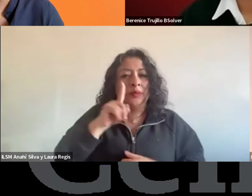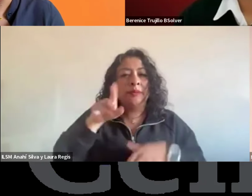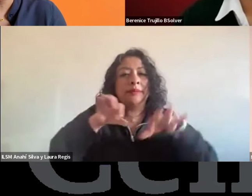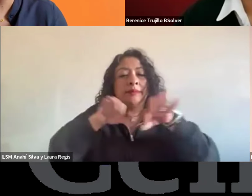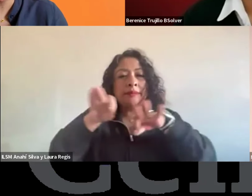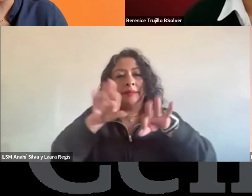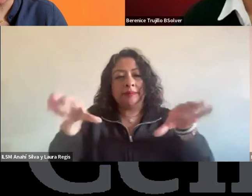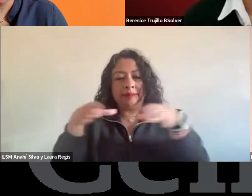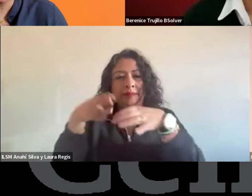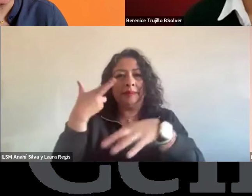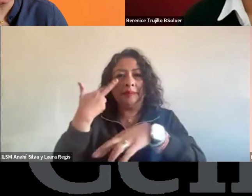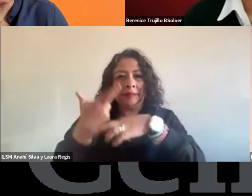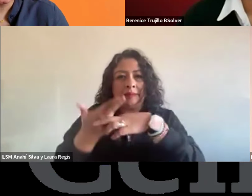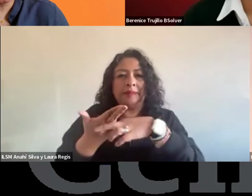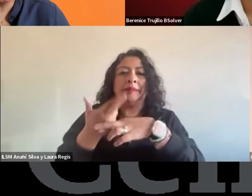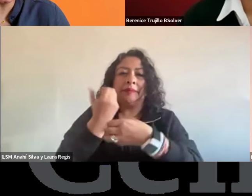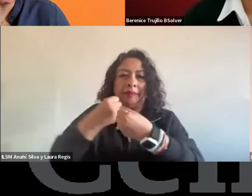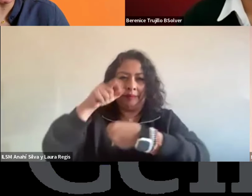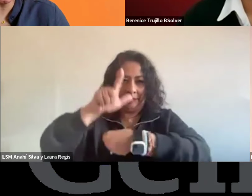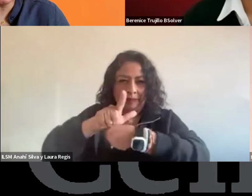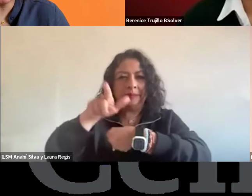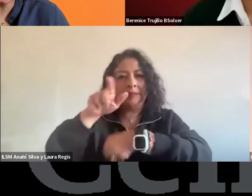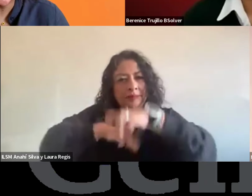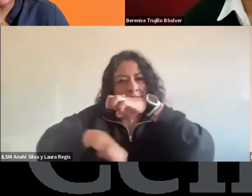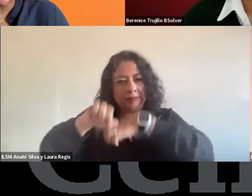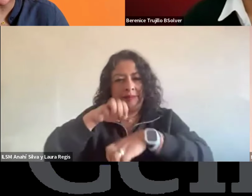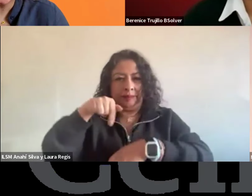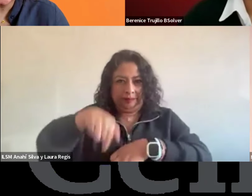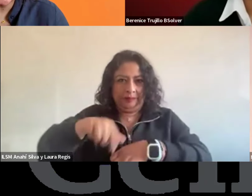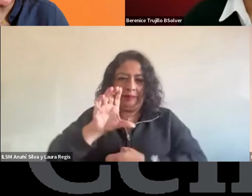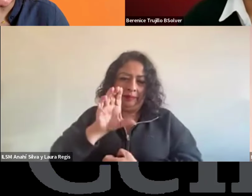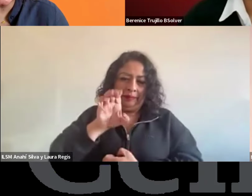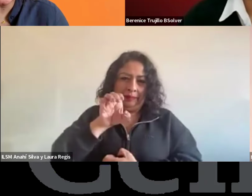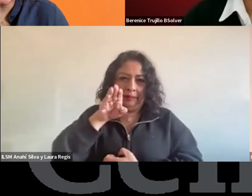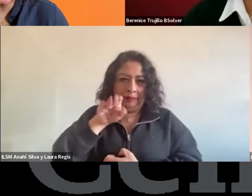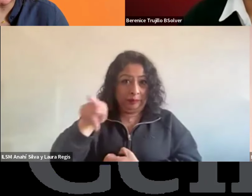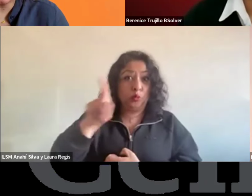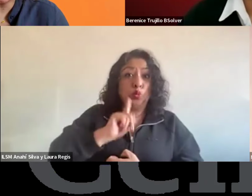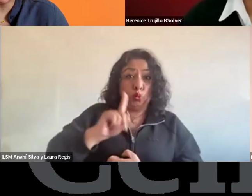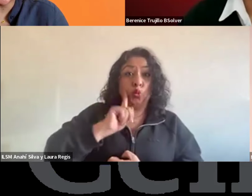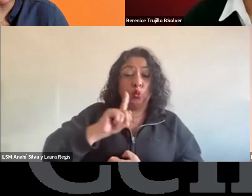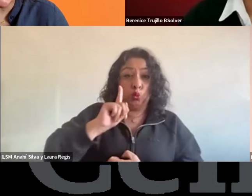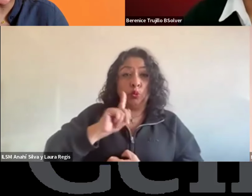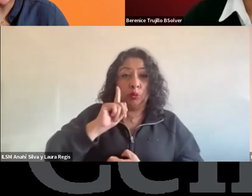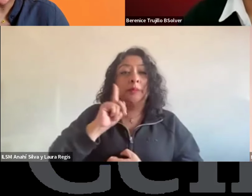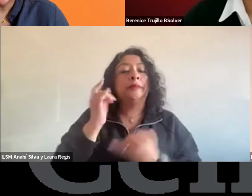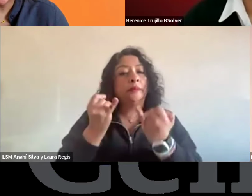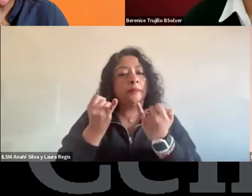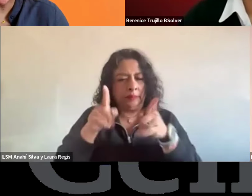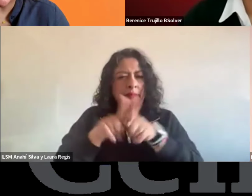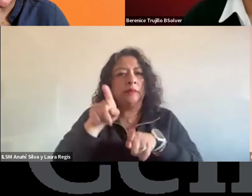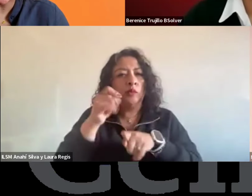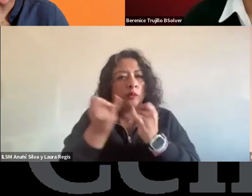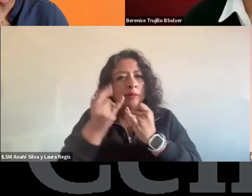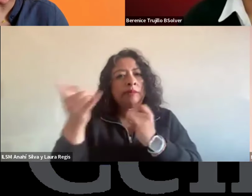trabaja en el área de responsabilidad social empresarial de CEMEFI. Sin embargo, ella también